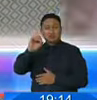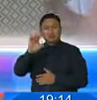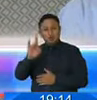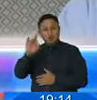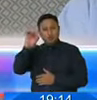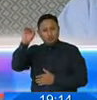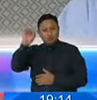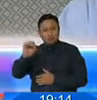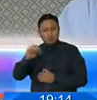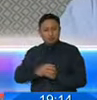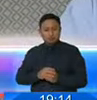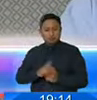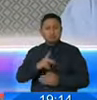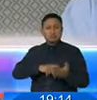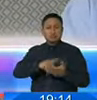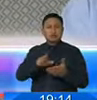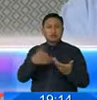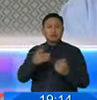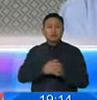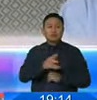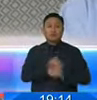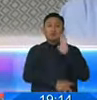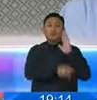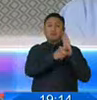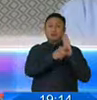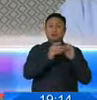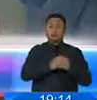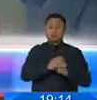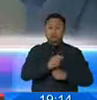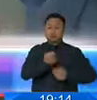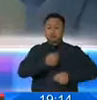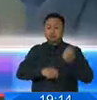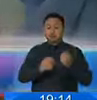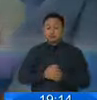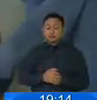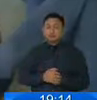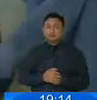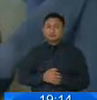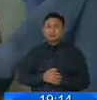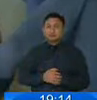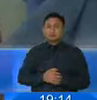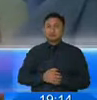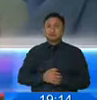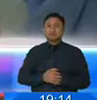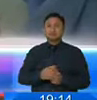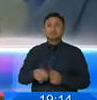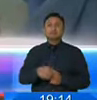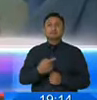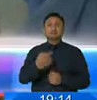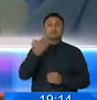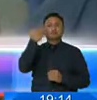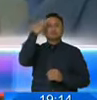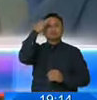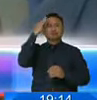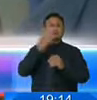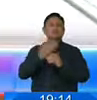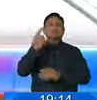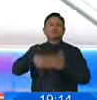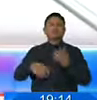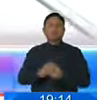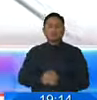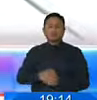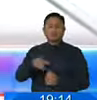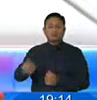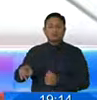8%, es pagada con la provisión de petróleo sin licitación. El objetivo sería recibir información de los estados financieros